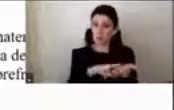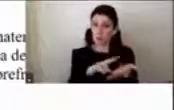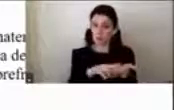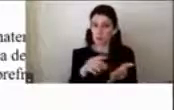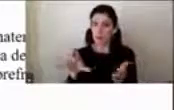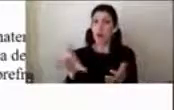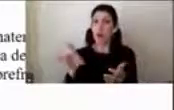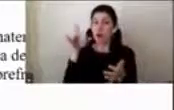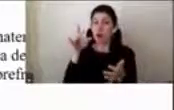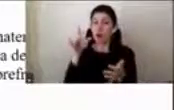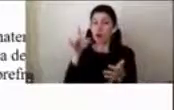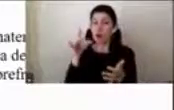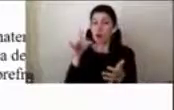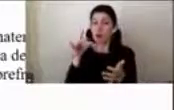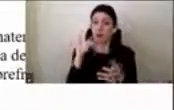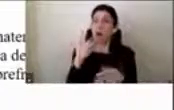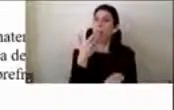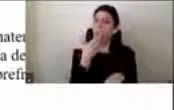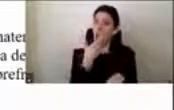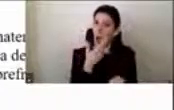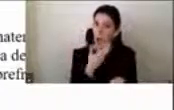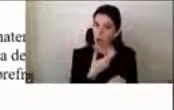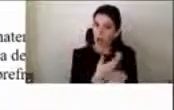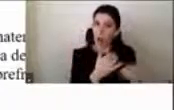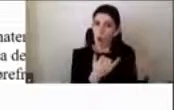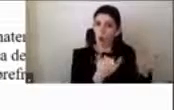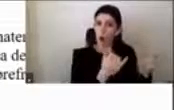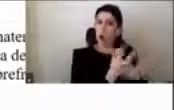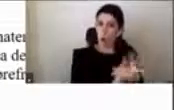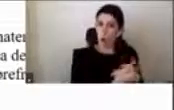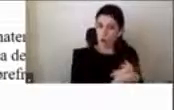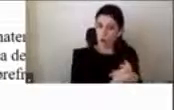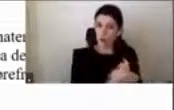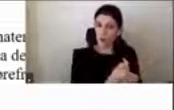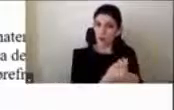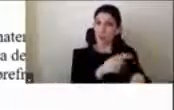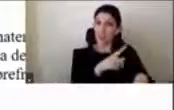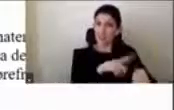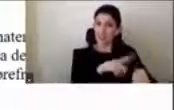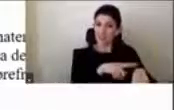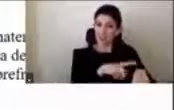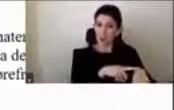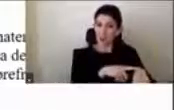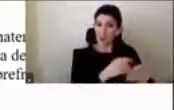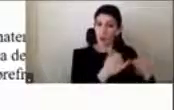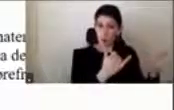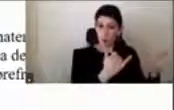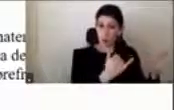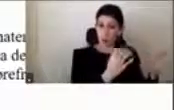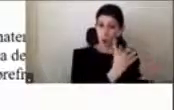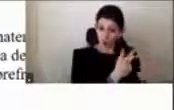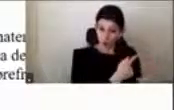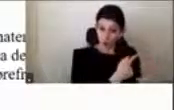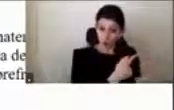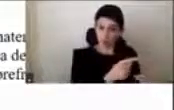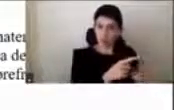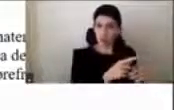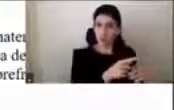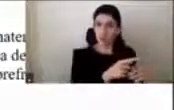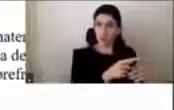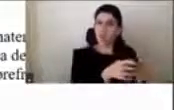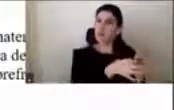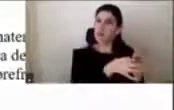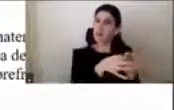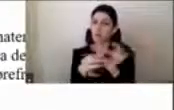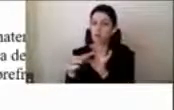una asociación entre la cantidad de juego, entre la cantidad de tiempo destinado al juego, y el tamaño relativo de